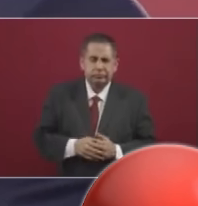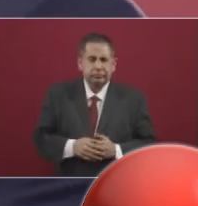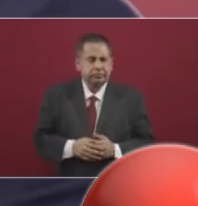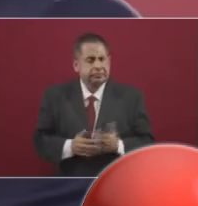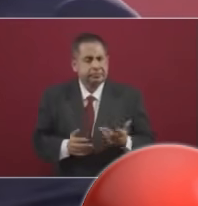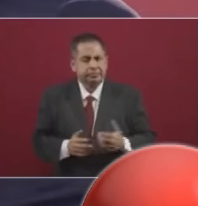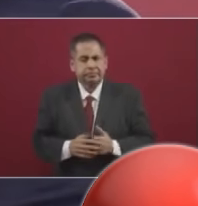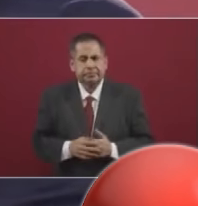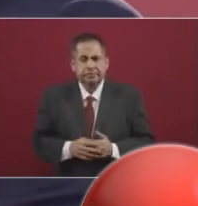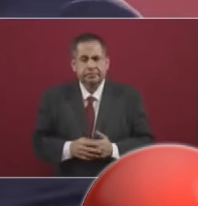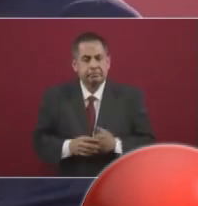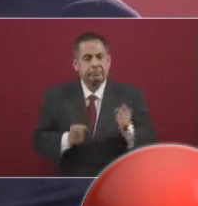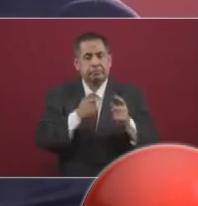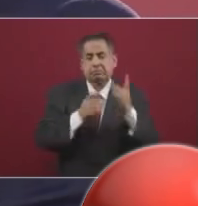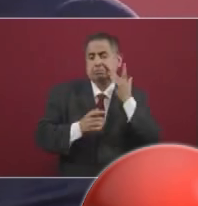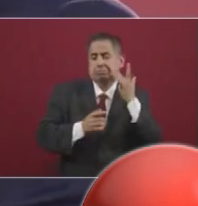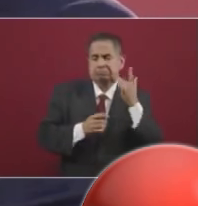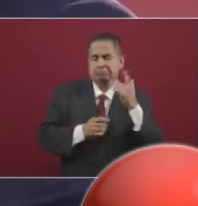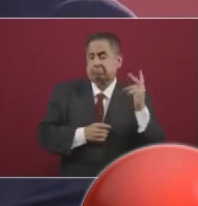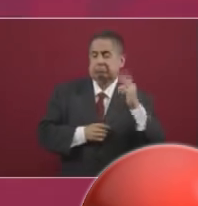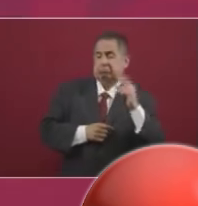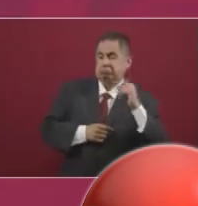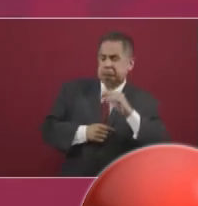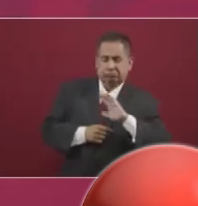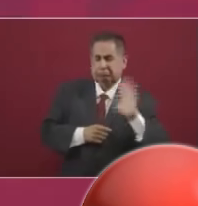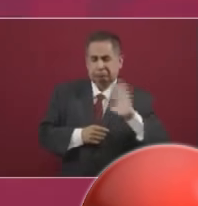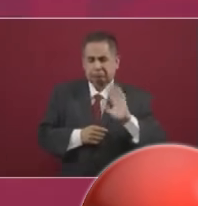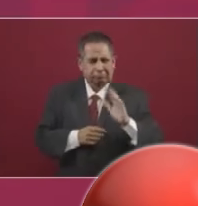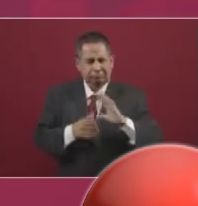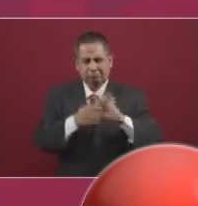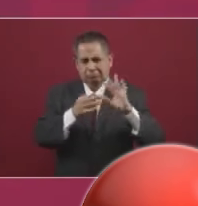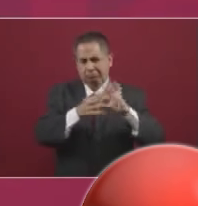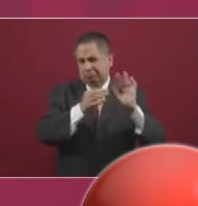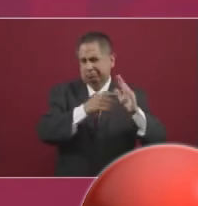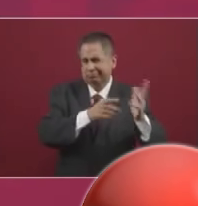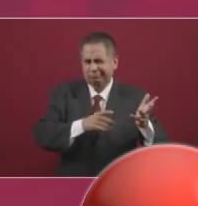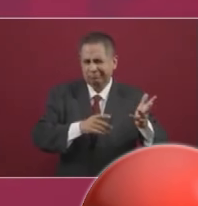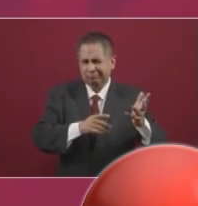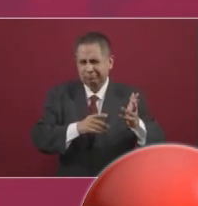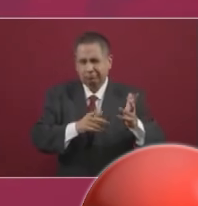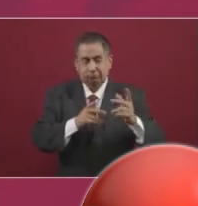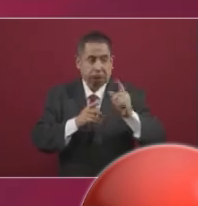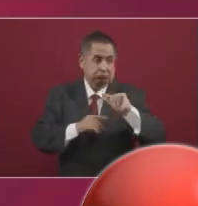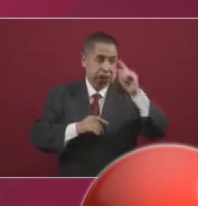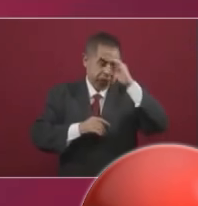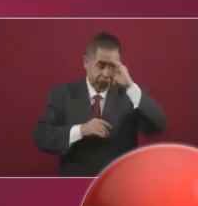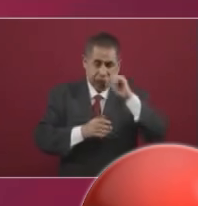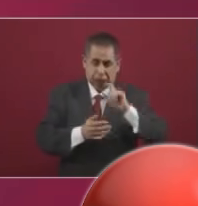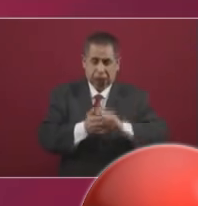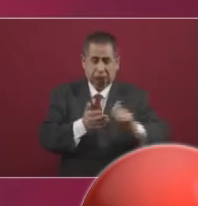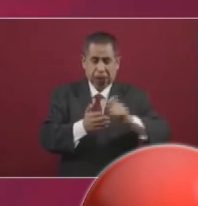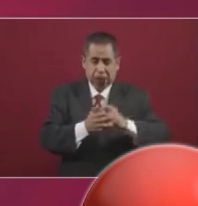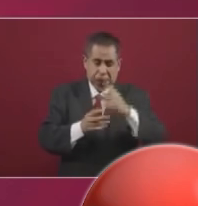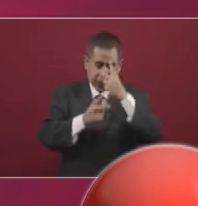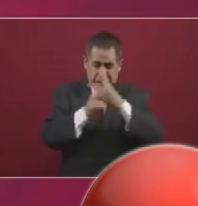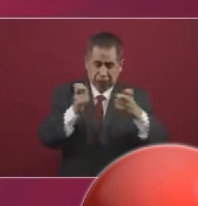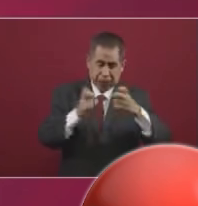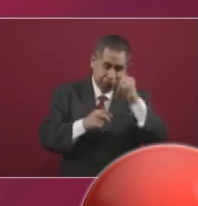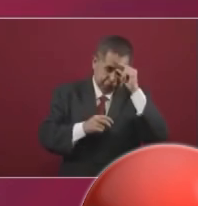algunos fifís que dicen, ¿no?, de las letras o de la